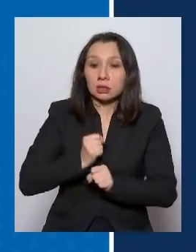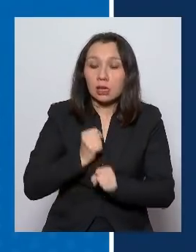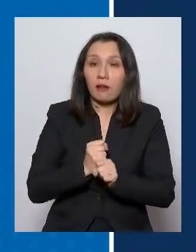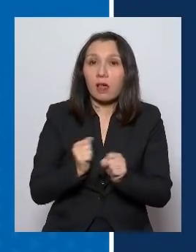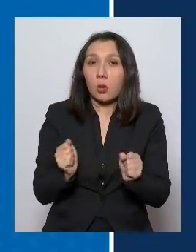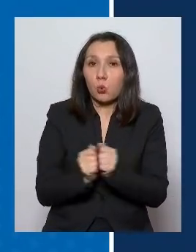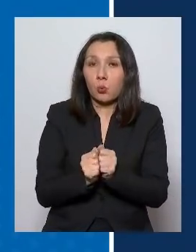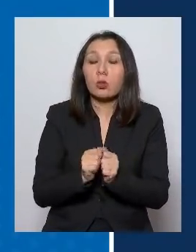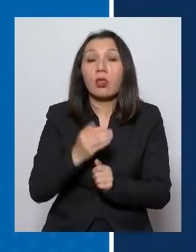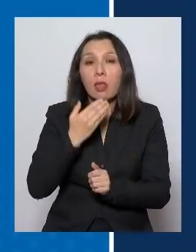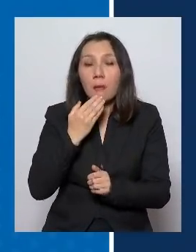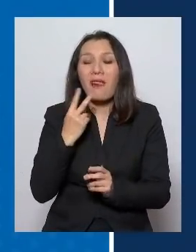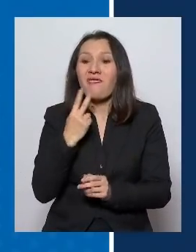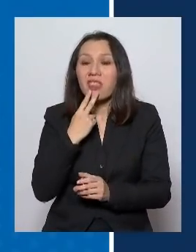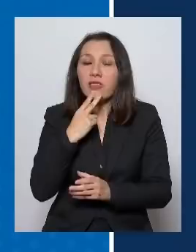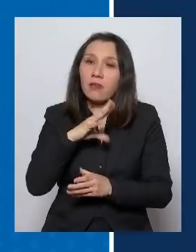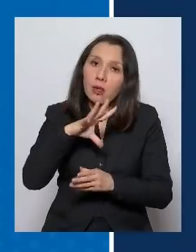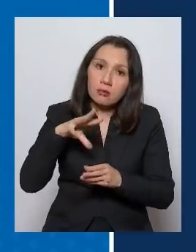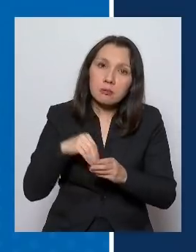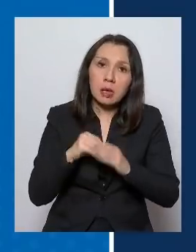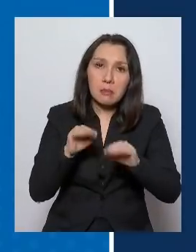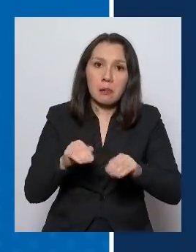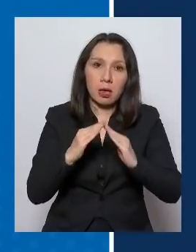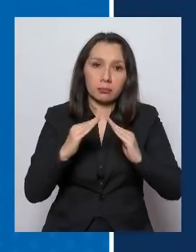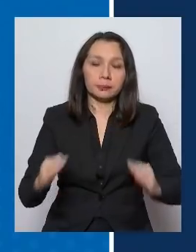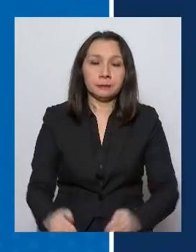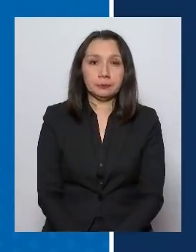con ellos, a quienes viven en el mismo hogar.